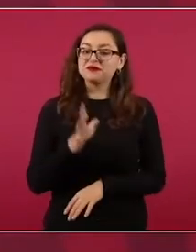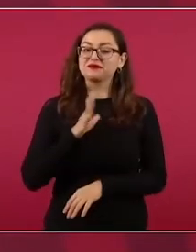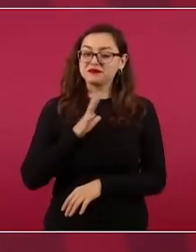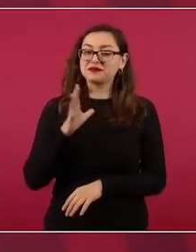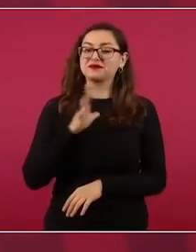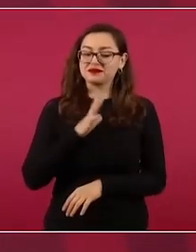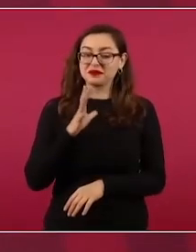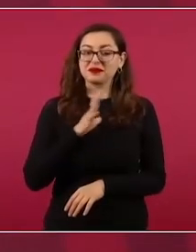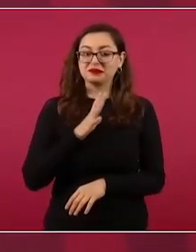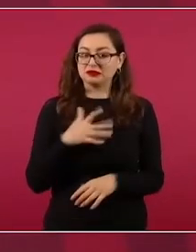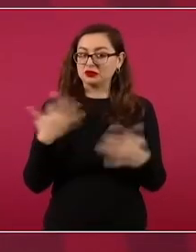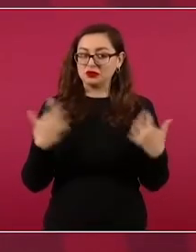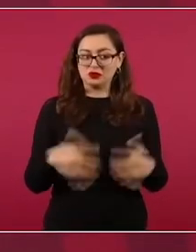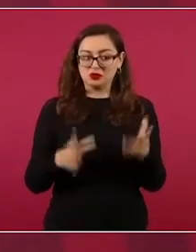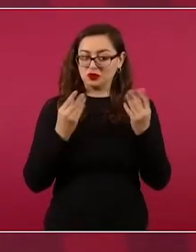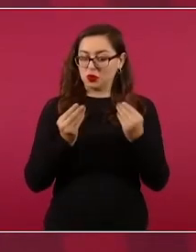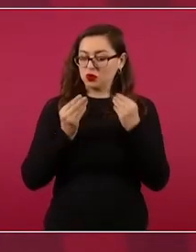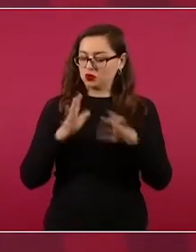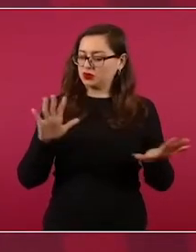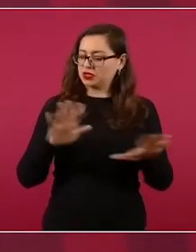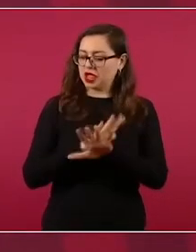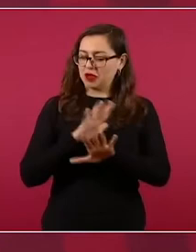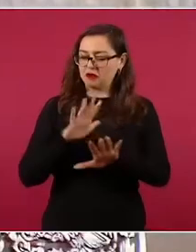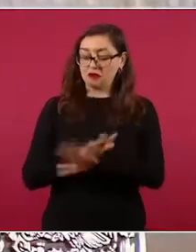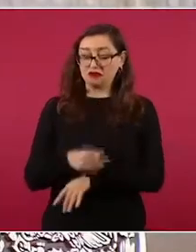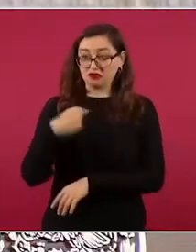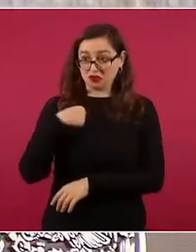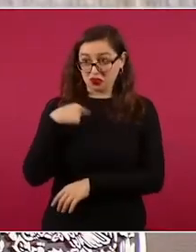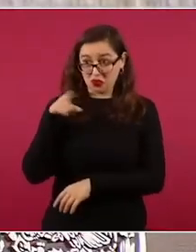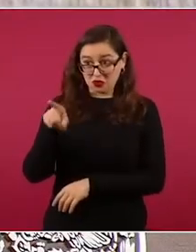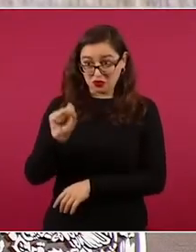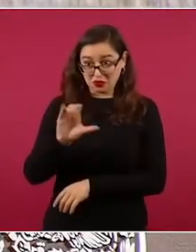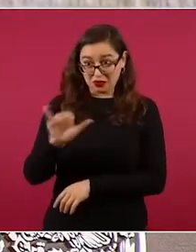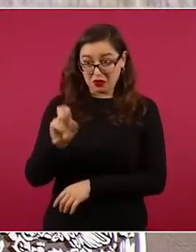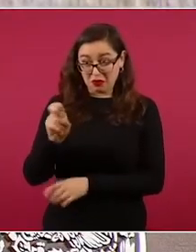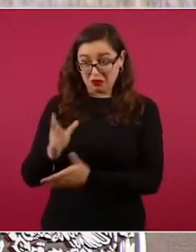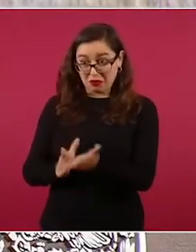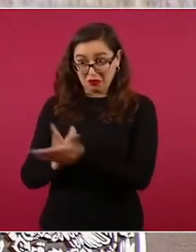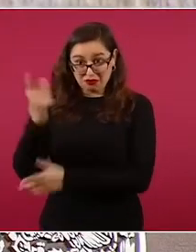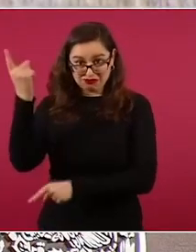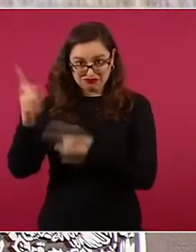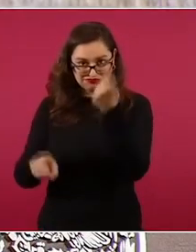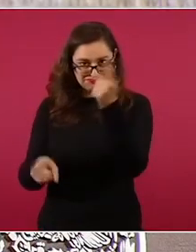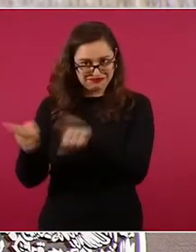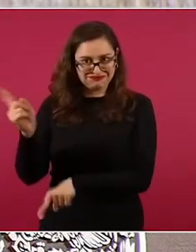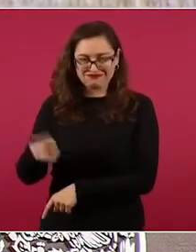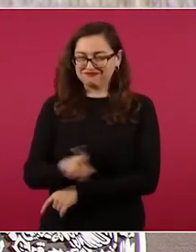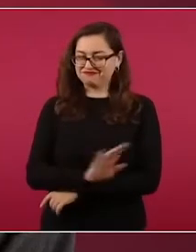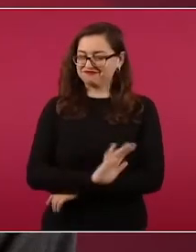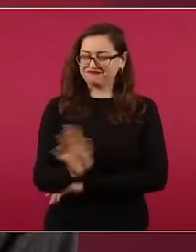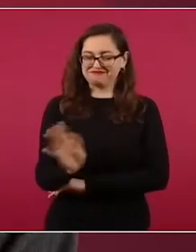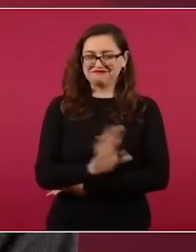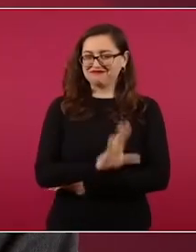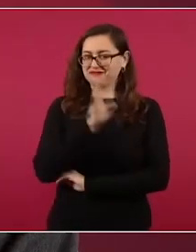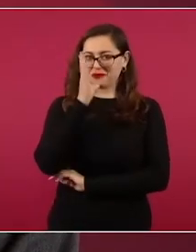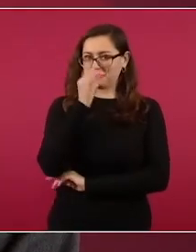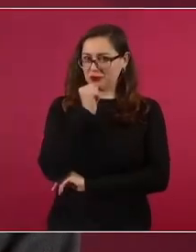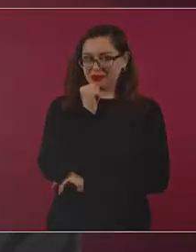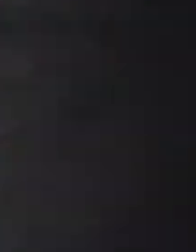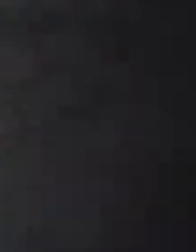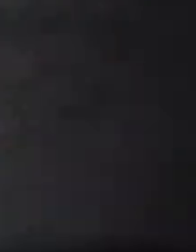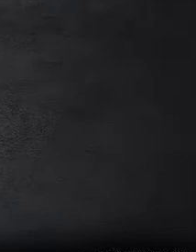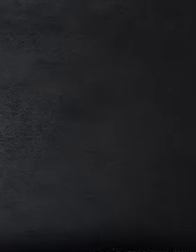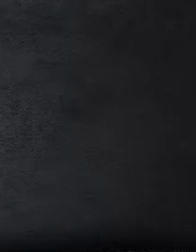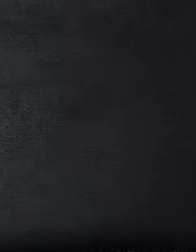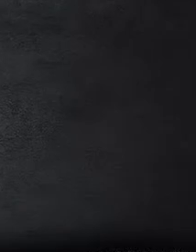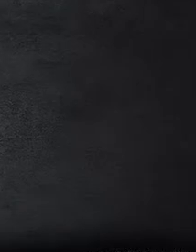Han habido cambios muy importantes. Entonces yo tengo la mejor opinión del ministro Saldívar.